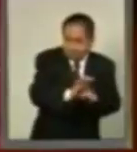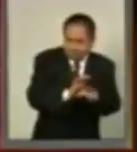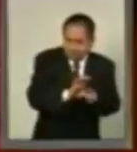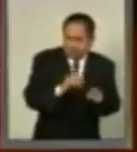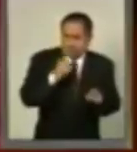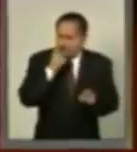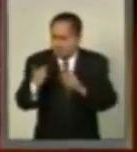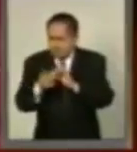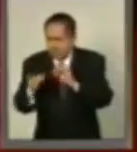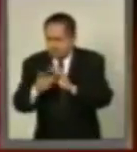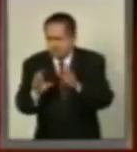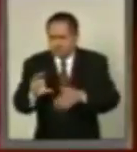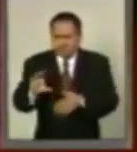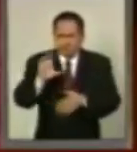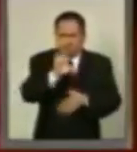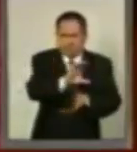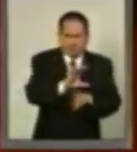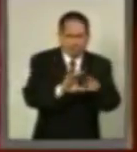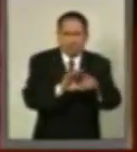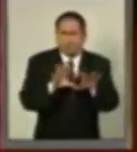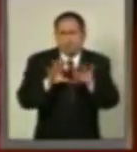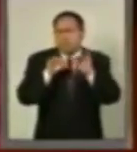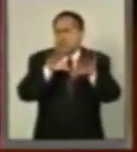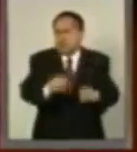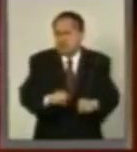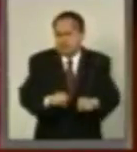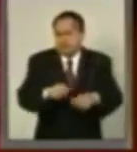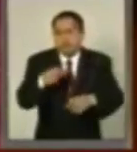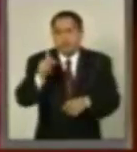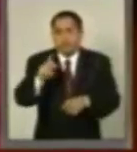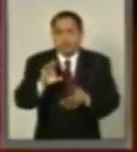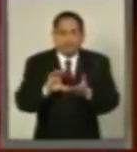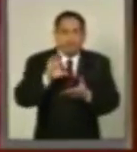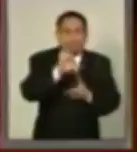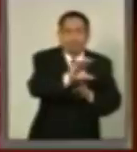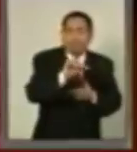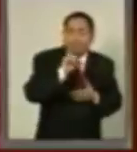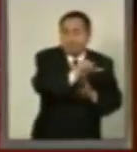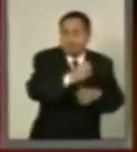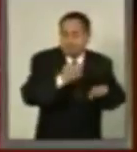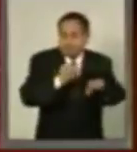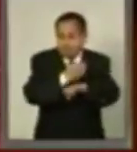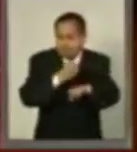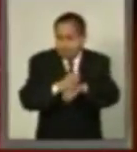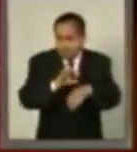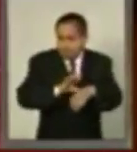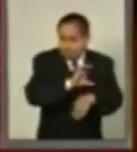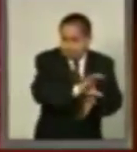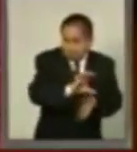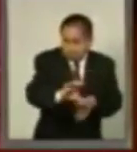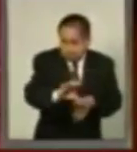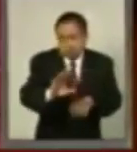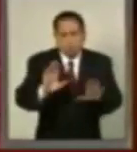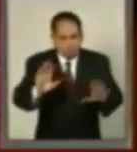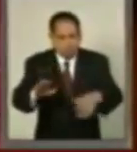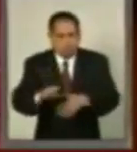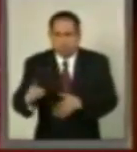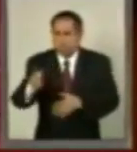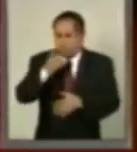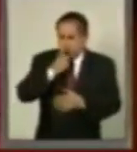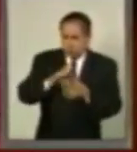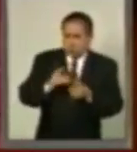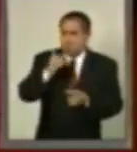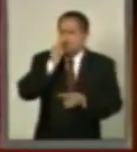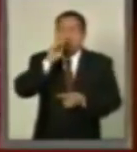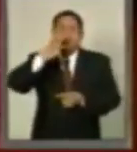decirle, resulta incluso insuficiente, pero ese dinero va a los estados. Cuando usted habla respecto a la